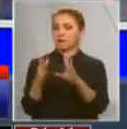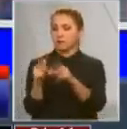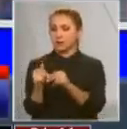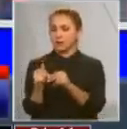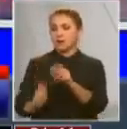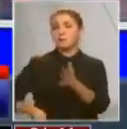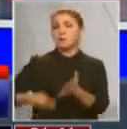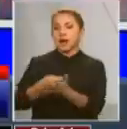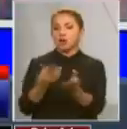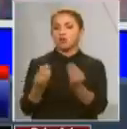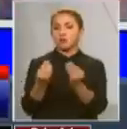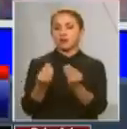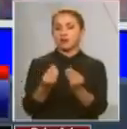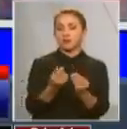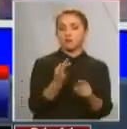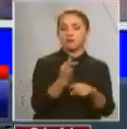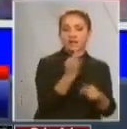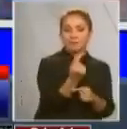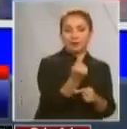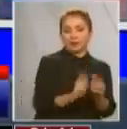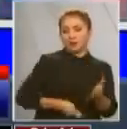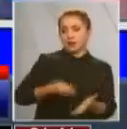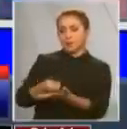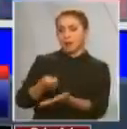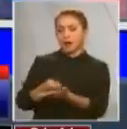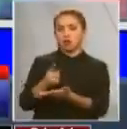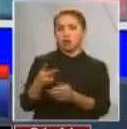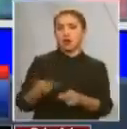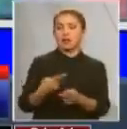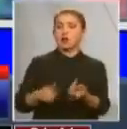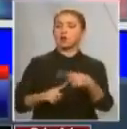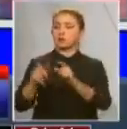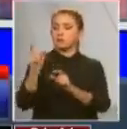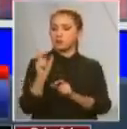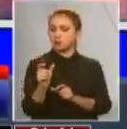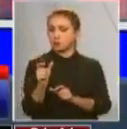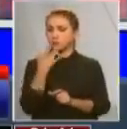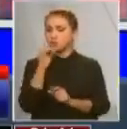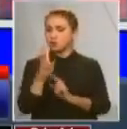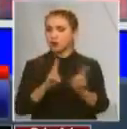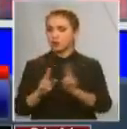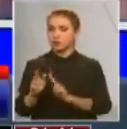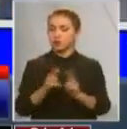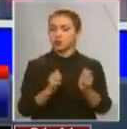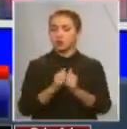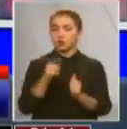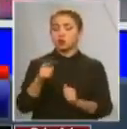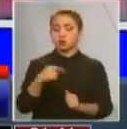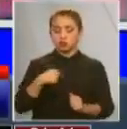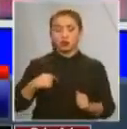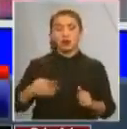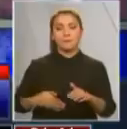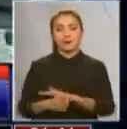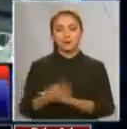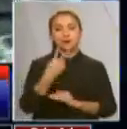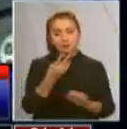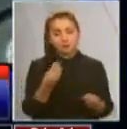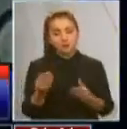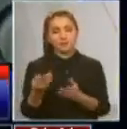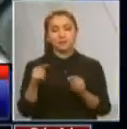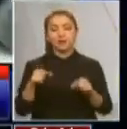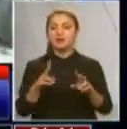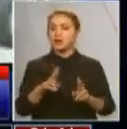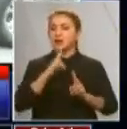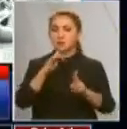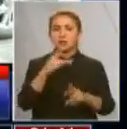familiares, pagando obviamente con plata fiscal, esos inmuebles y no se lo arrienda a un tercero, con quien no tenga relación con usted? Porque cuando yo entré, mira, esta